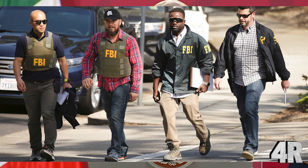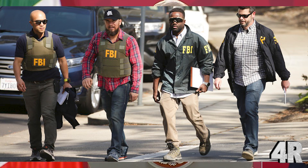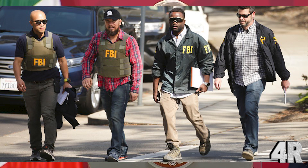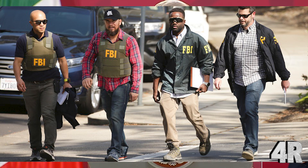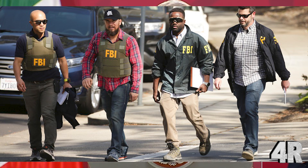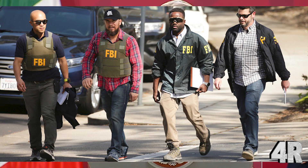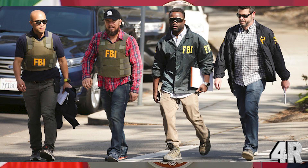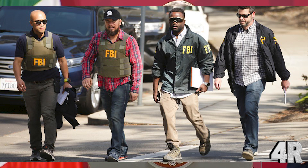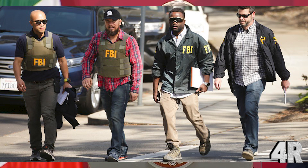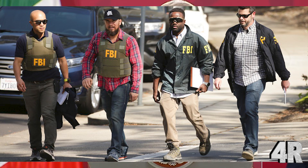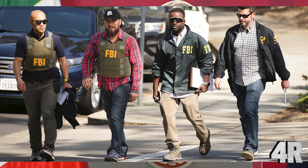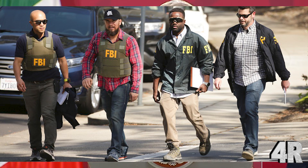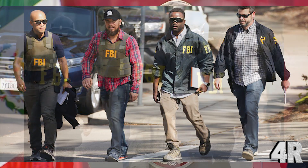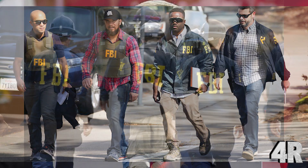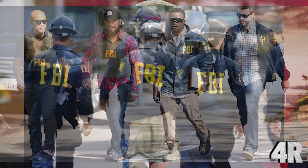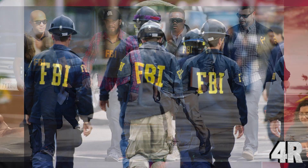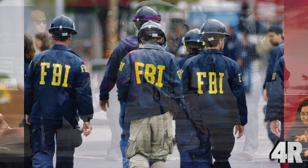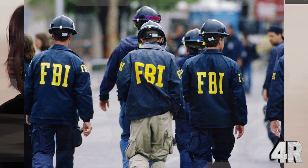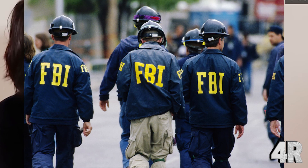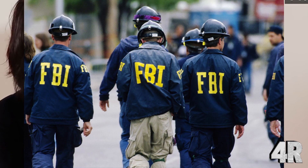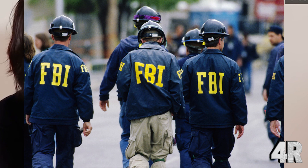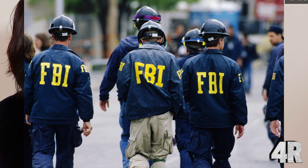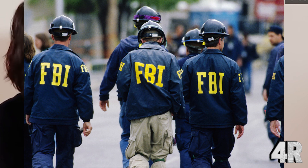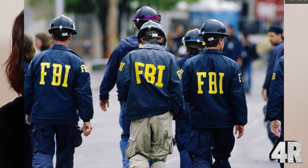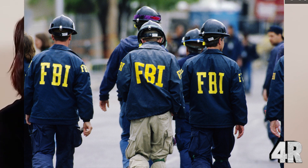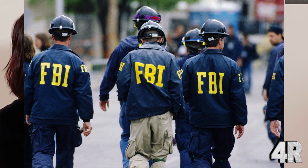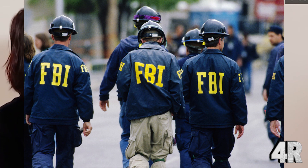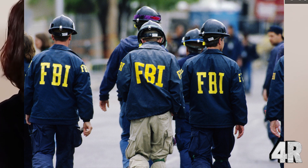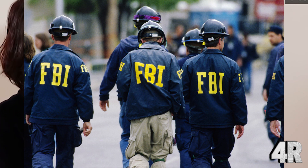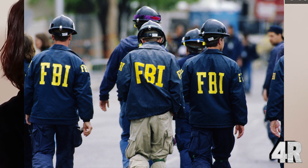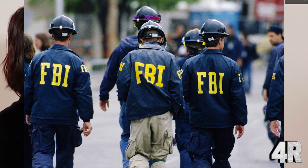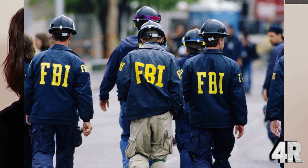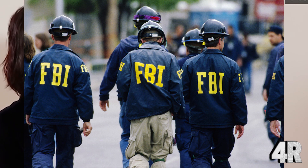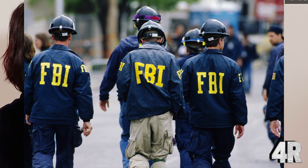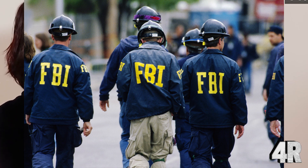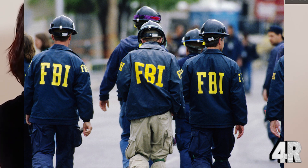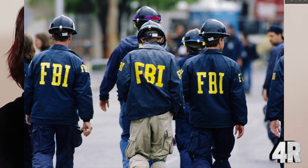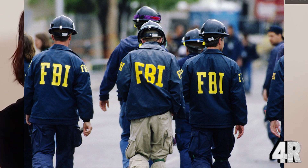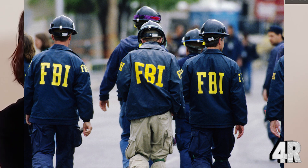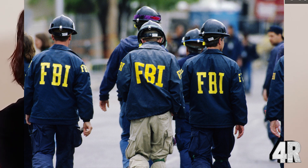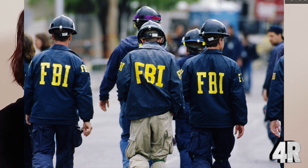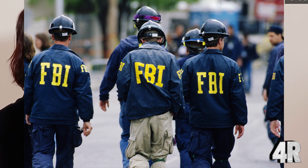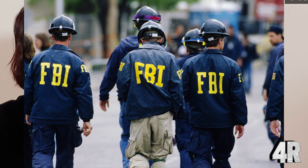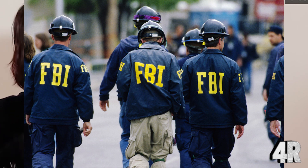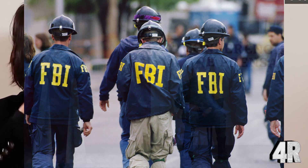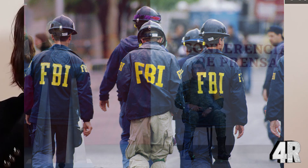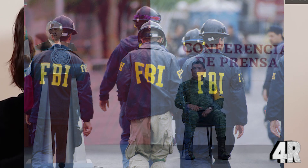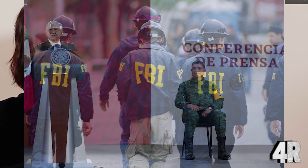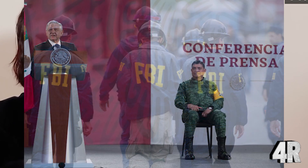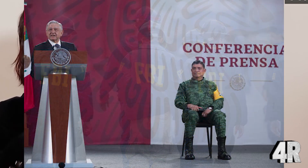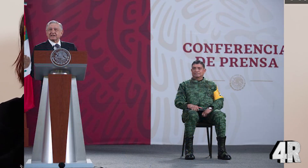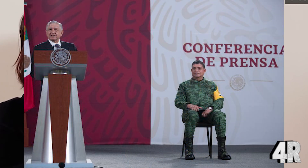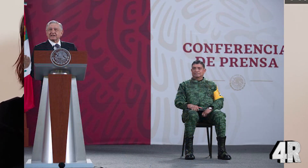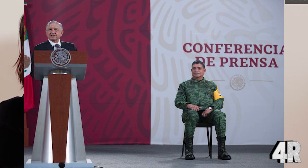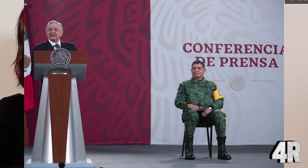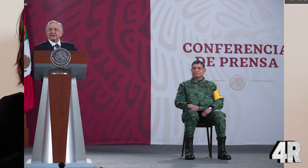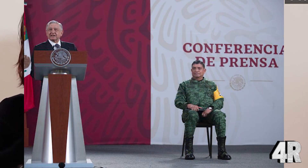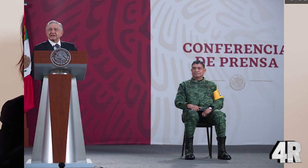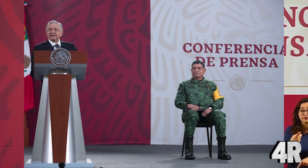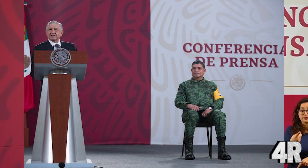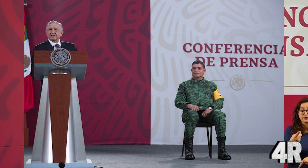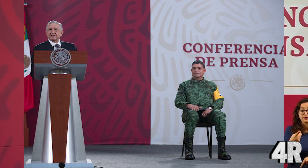claramente está enfocado hacia las agencias de inteligencia y combate al narcotráfico de los eeuu